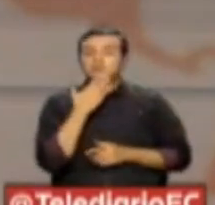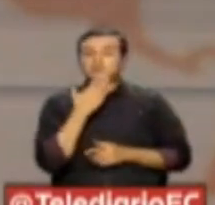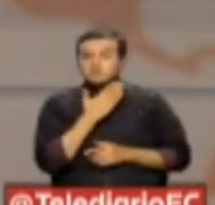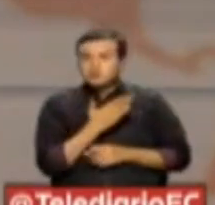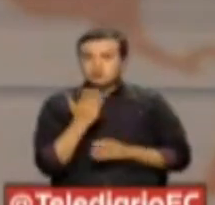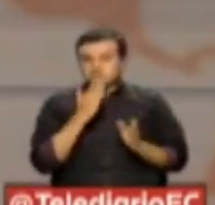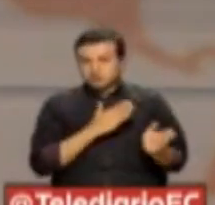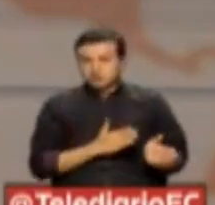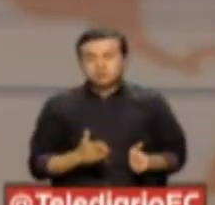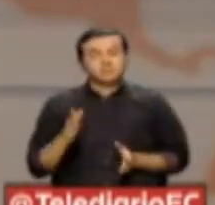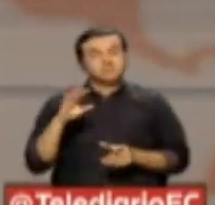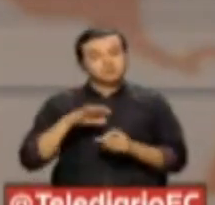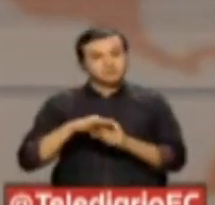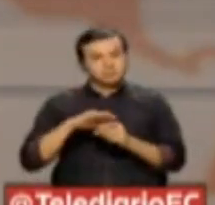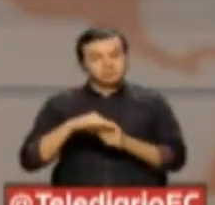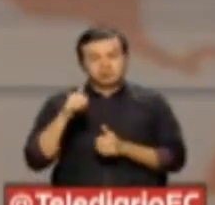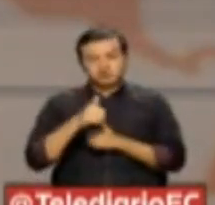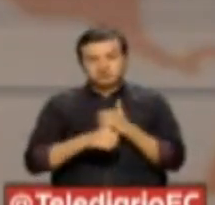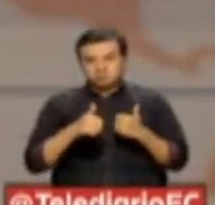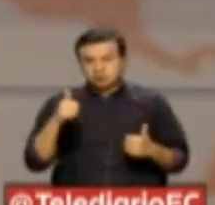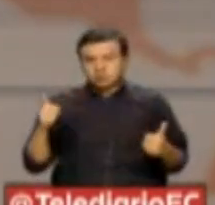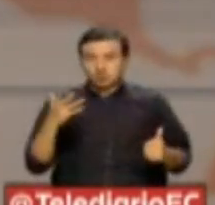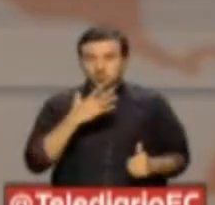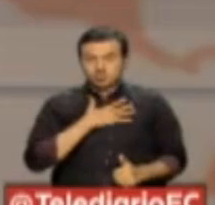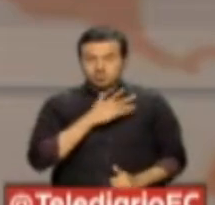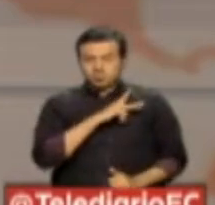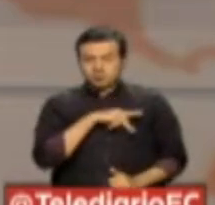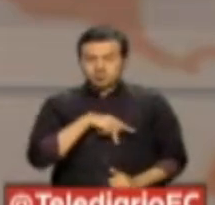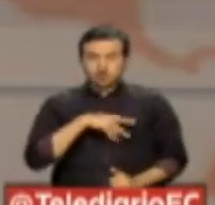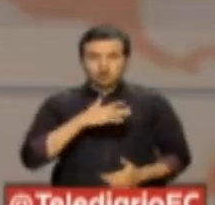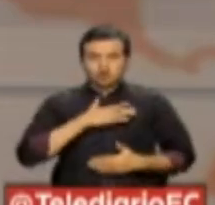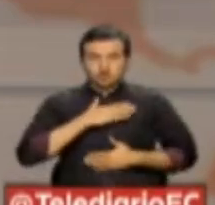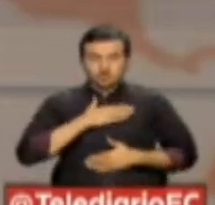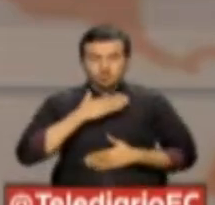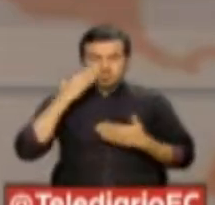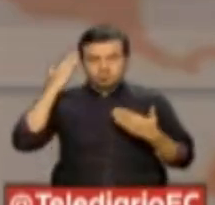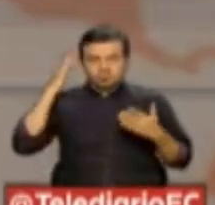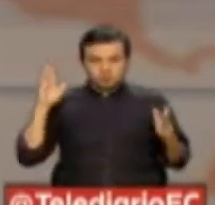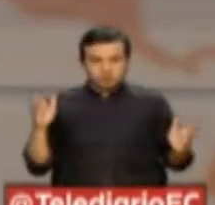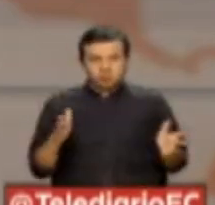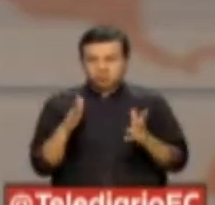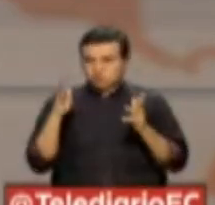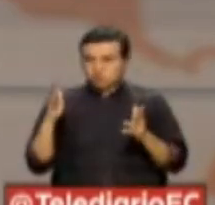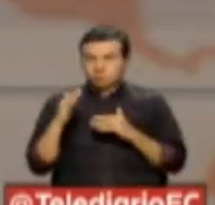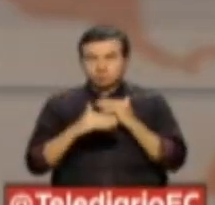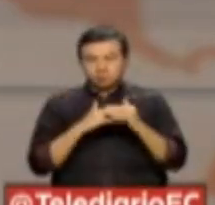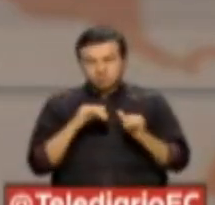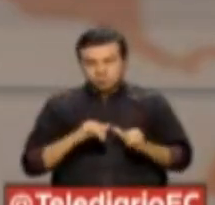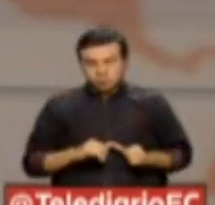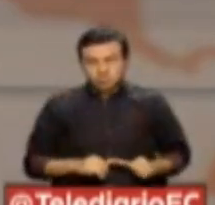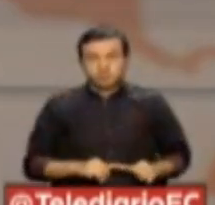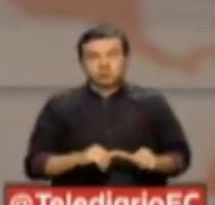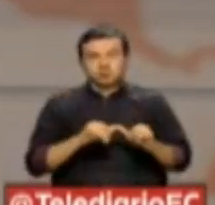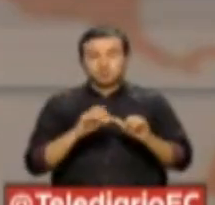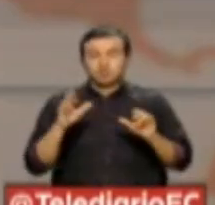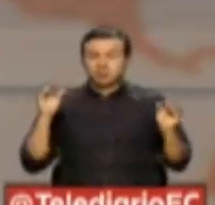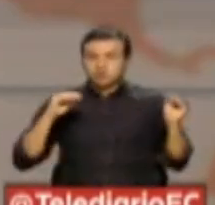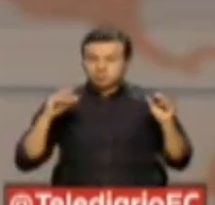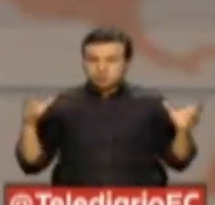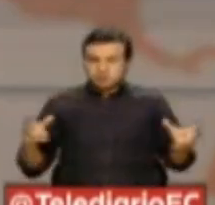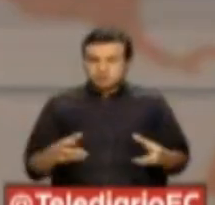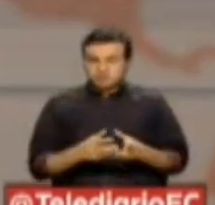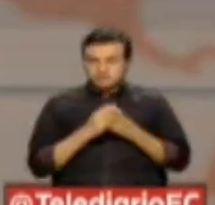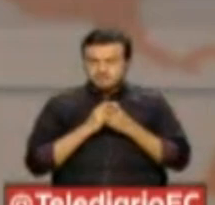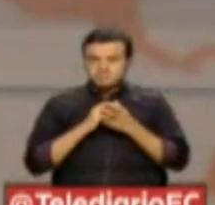esto lo definirá el juego electoral que es lo que yo como actor político impulsó efectivamente estos procesos de construcción colectiva